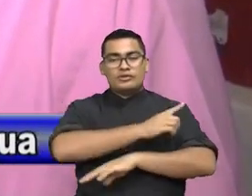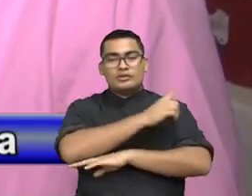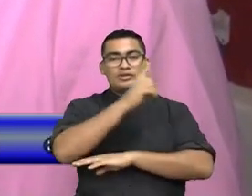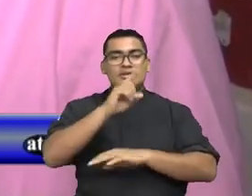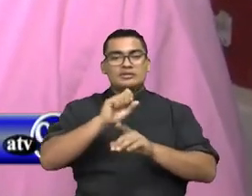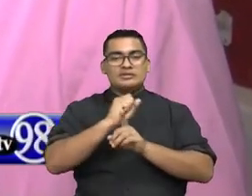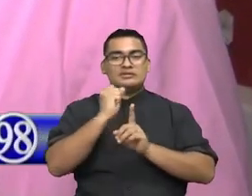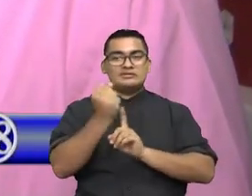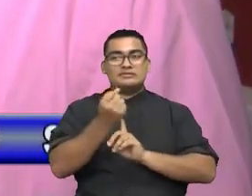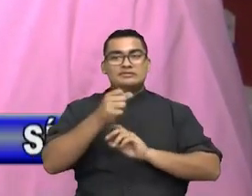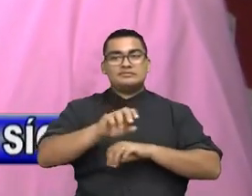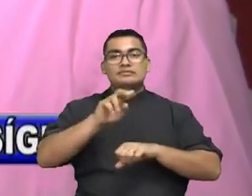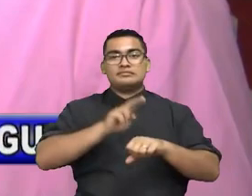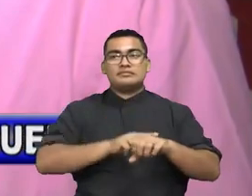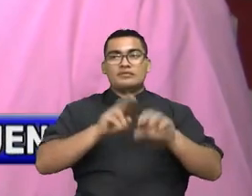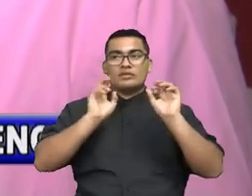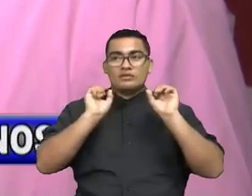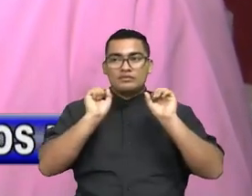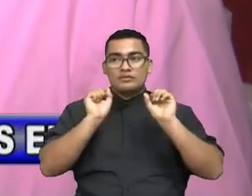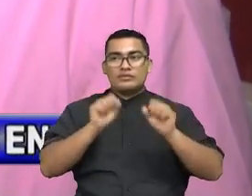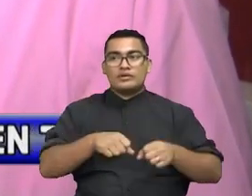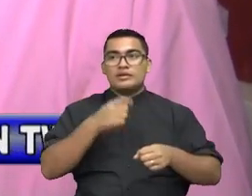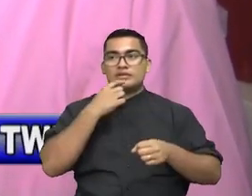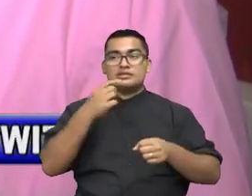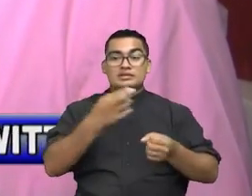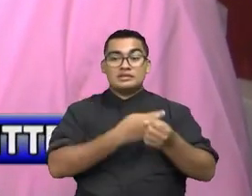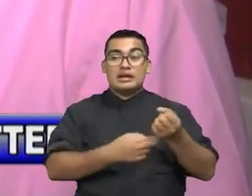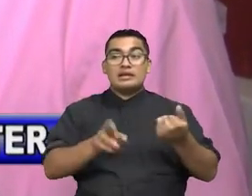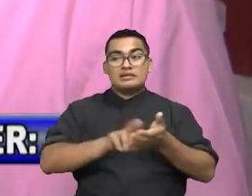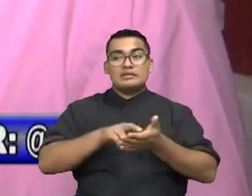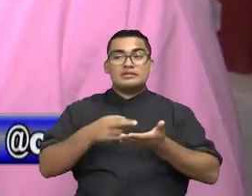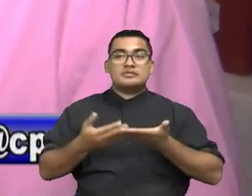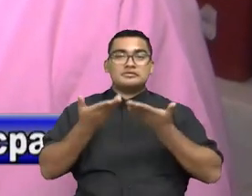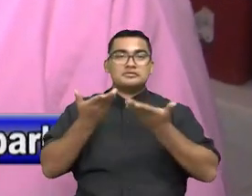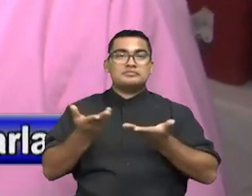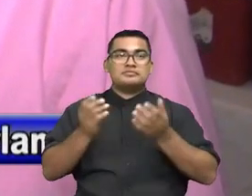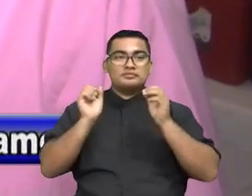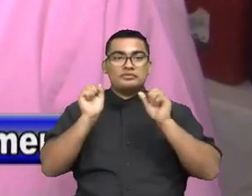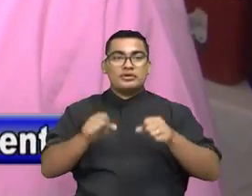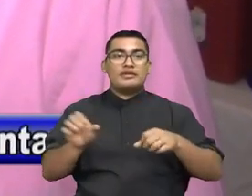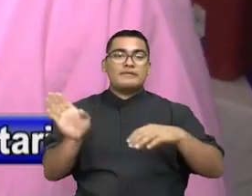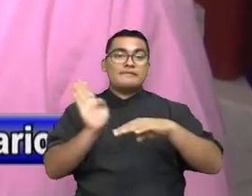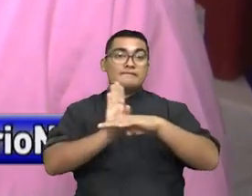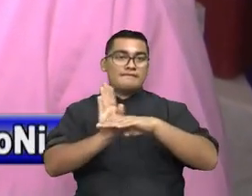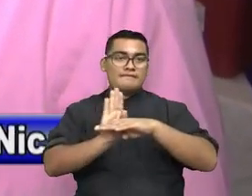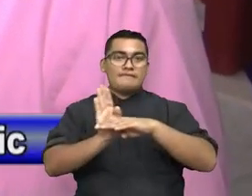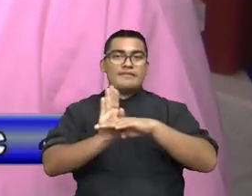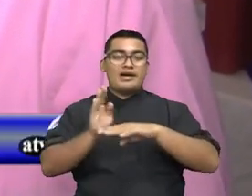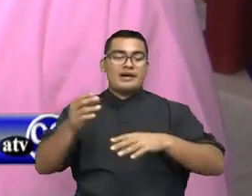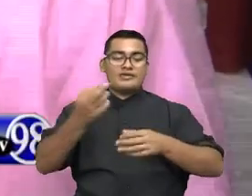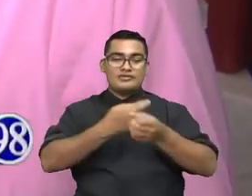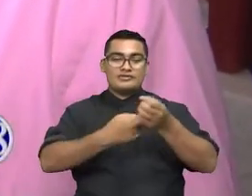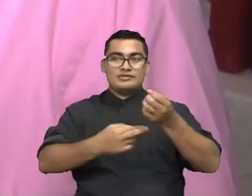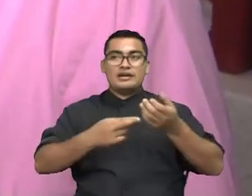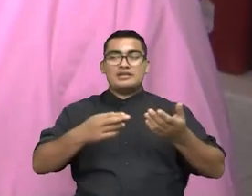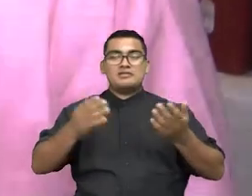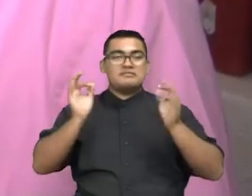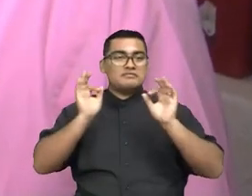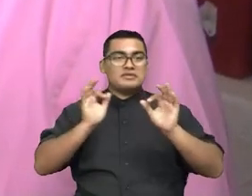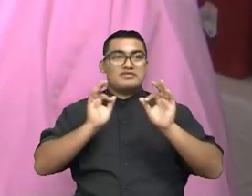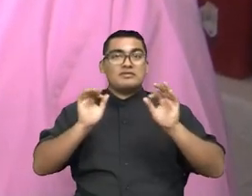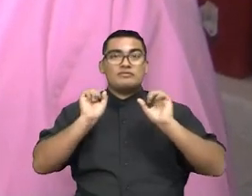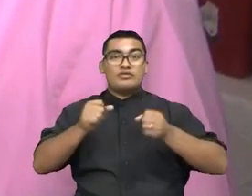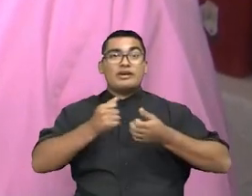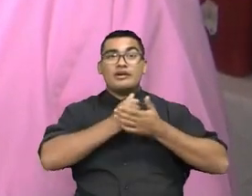Asamblea, para que donemos sangre y mantengamos el banco de sangre con suficiente